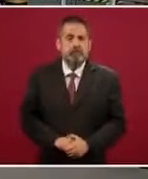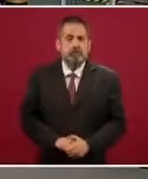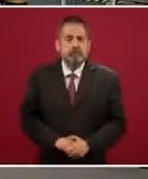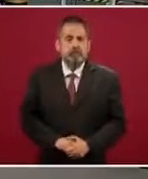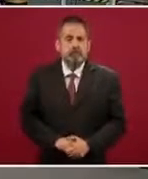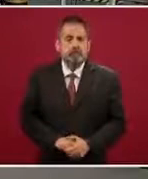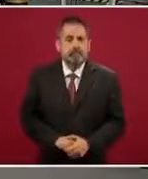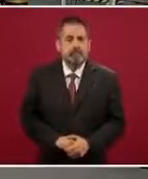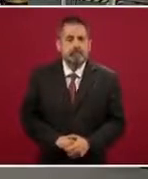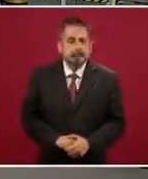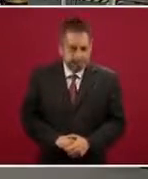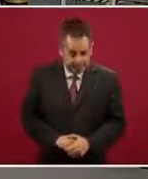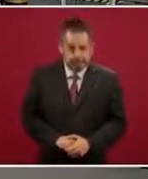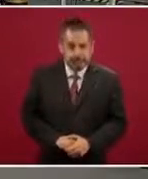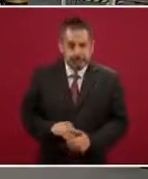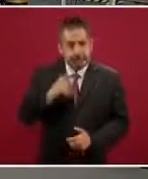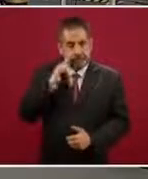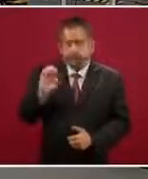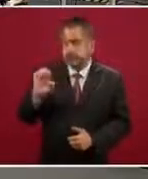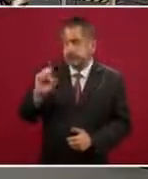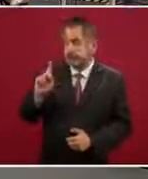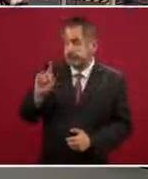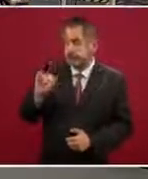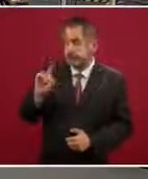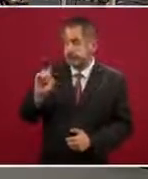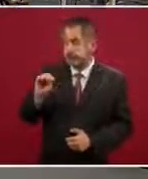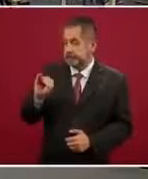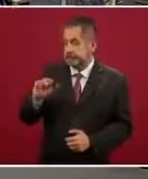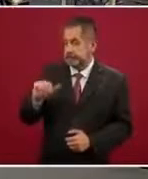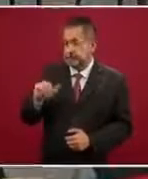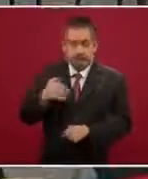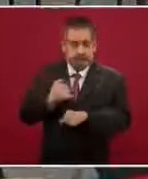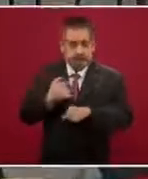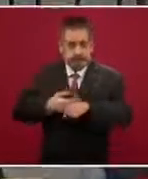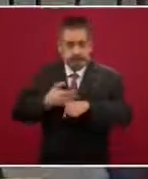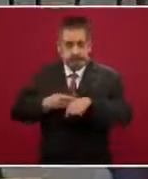Sí, efectivamente, las epidemias, como todo fenómeno